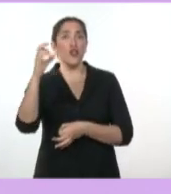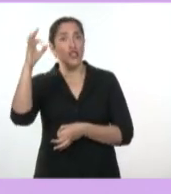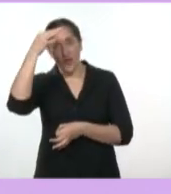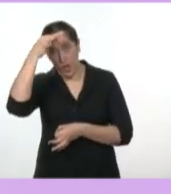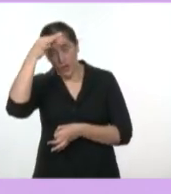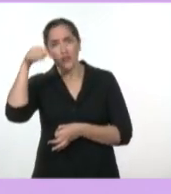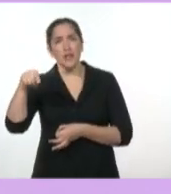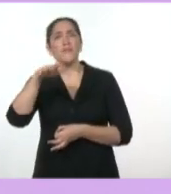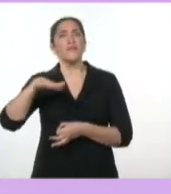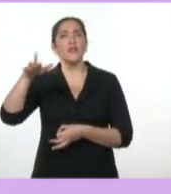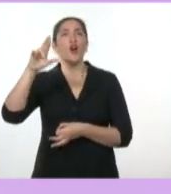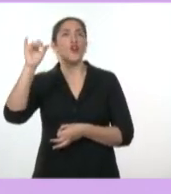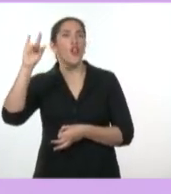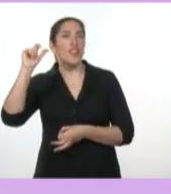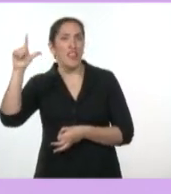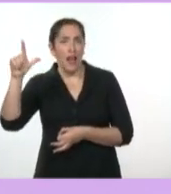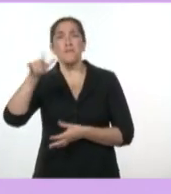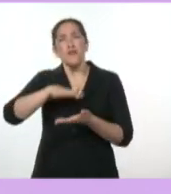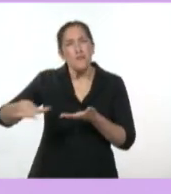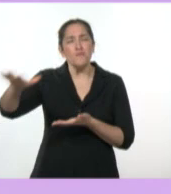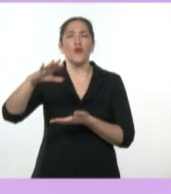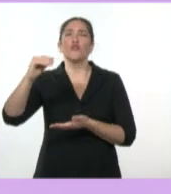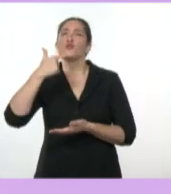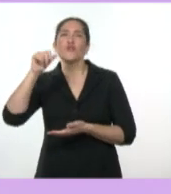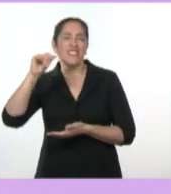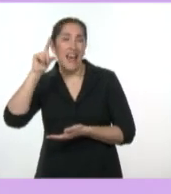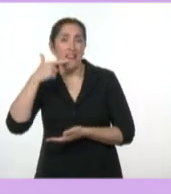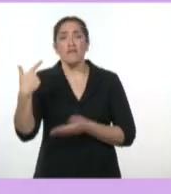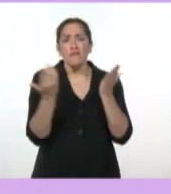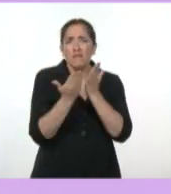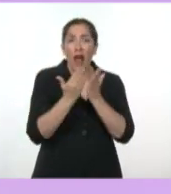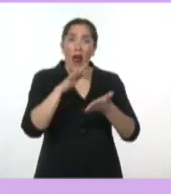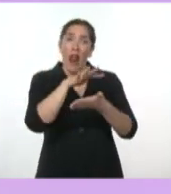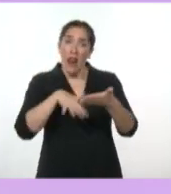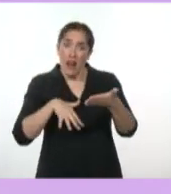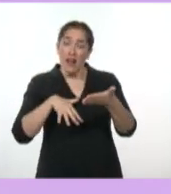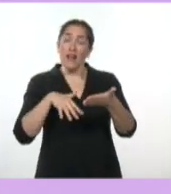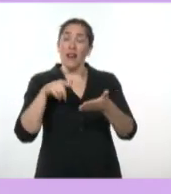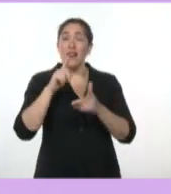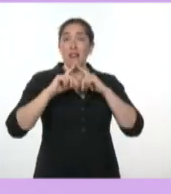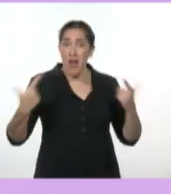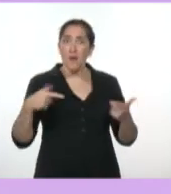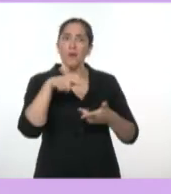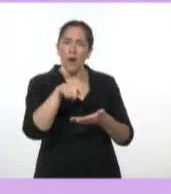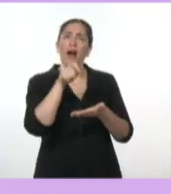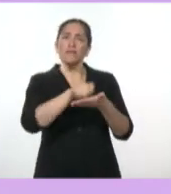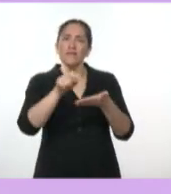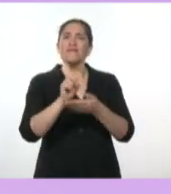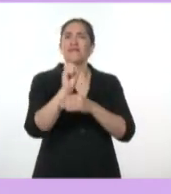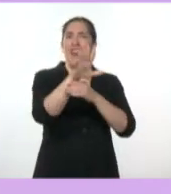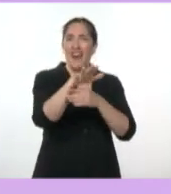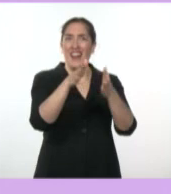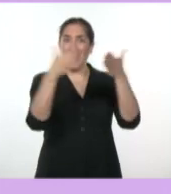Pioneros de Rochdal, de Sunchales. Estamos trabajando en el área de lengua con la carta de lectores y elegimos tratar el tema perros